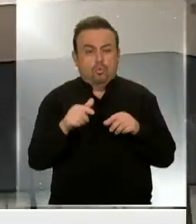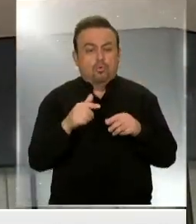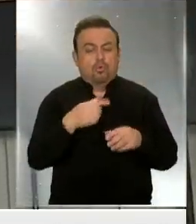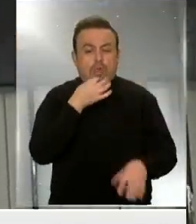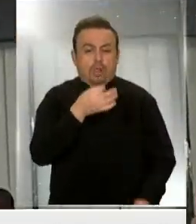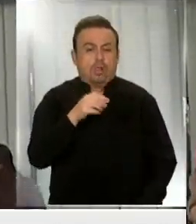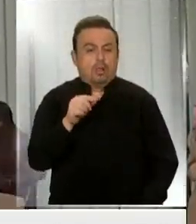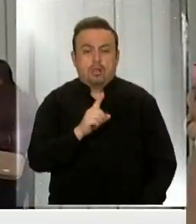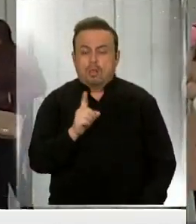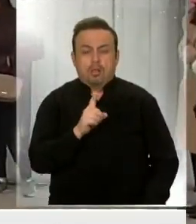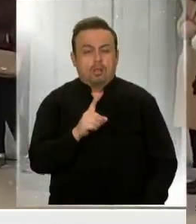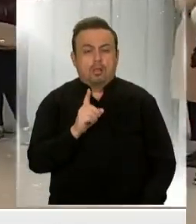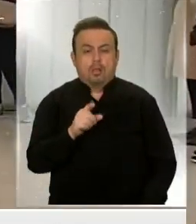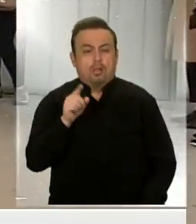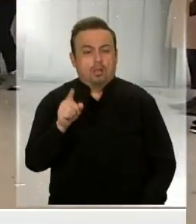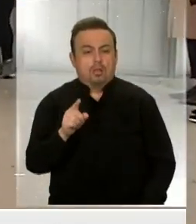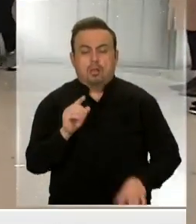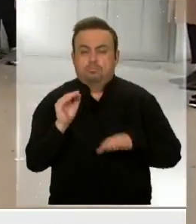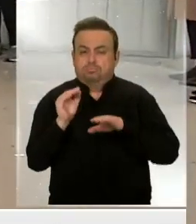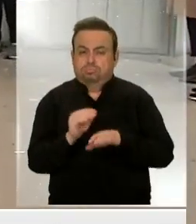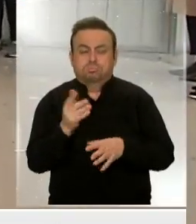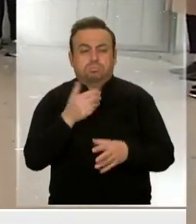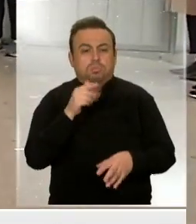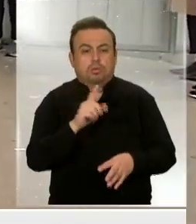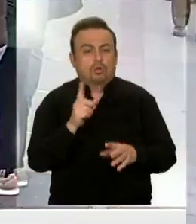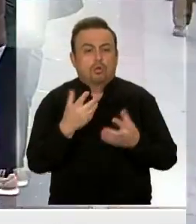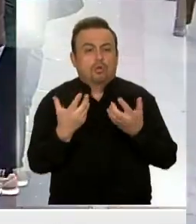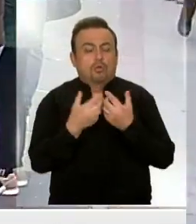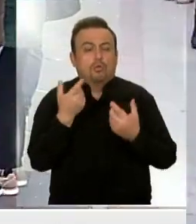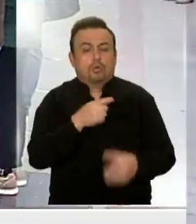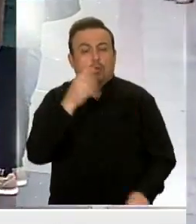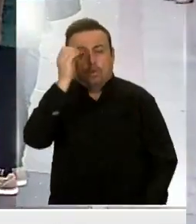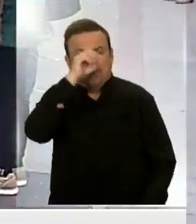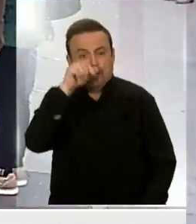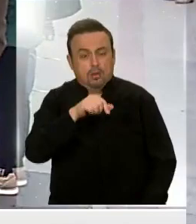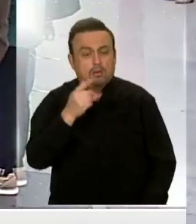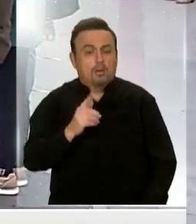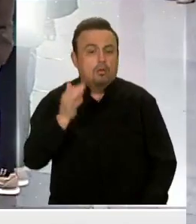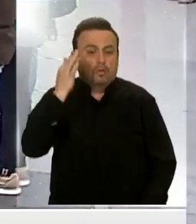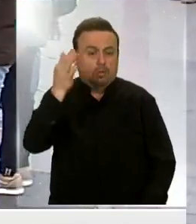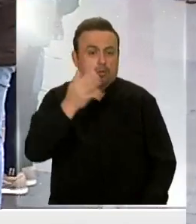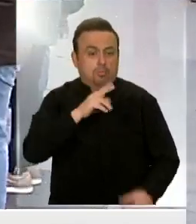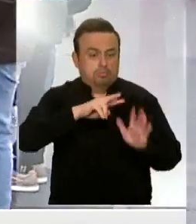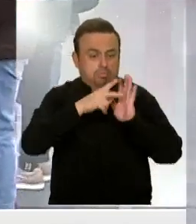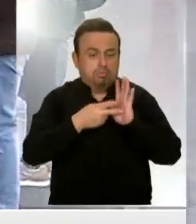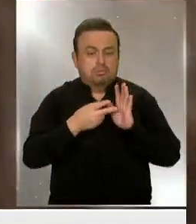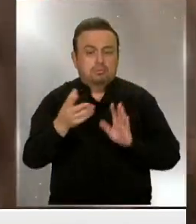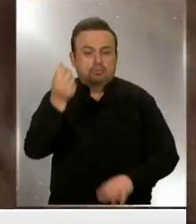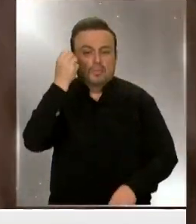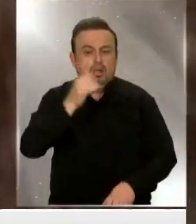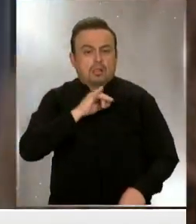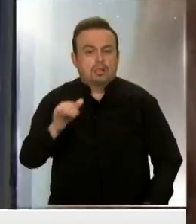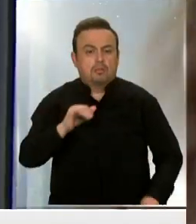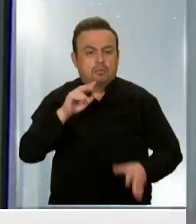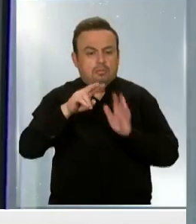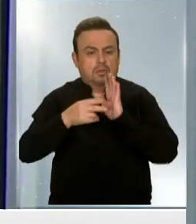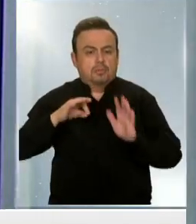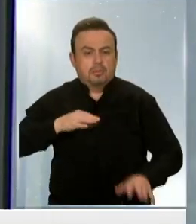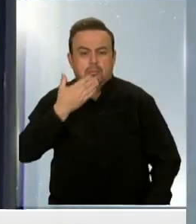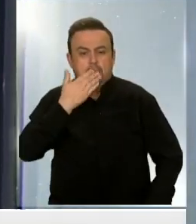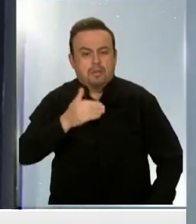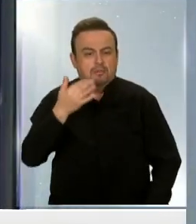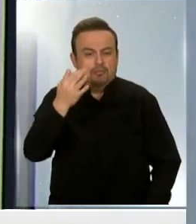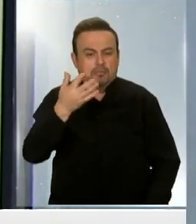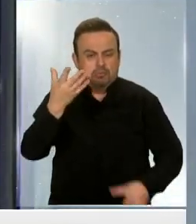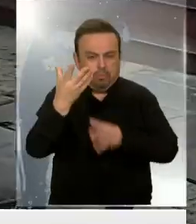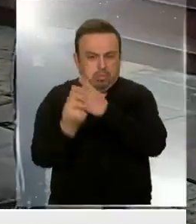han dicho en que no están a favor de esto, porque es incompatible, a juicio de ellos, hacer un segundo retiro y poder reformar las pensiones,